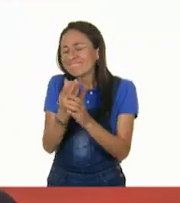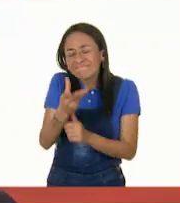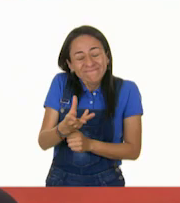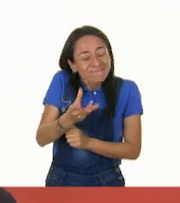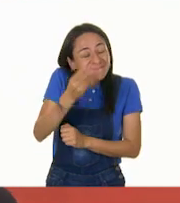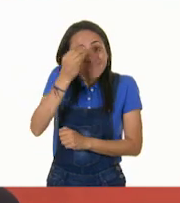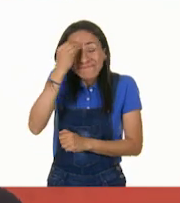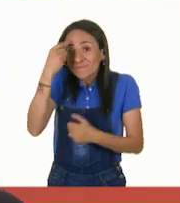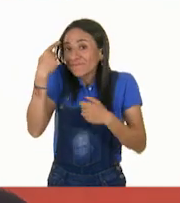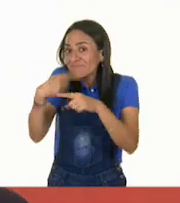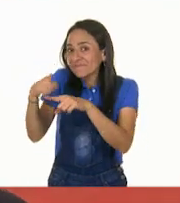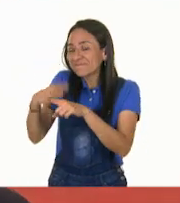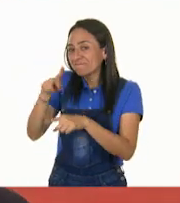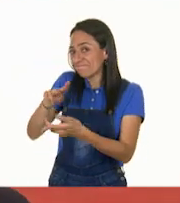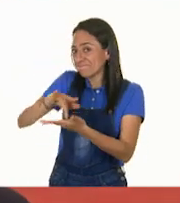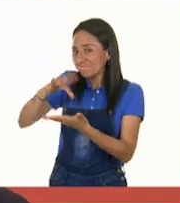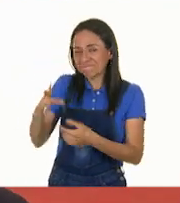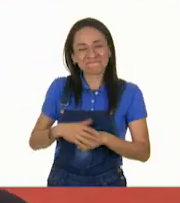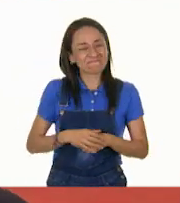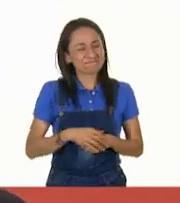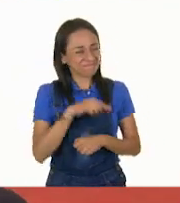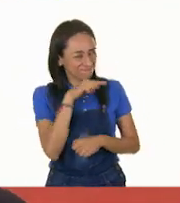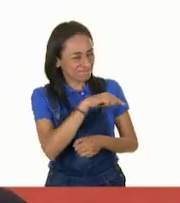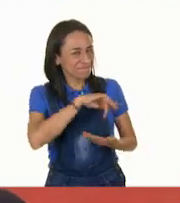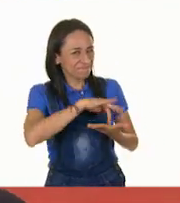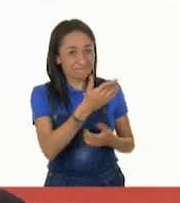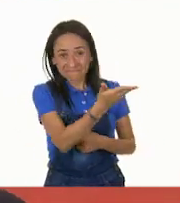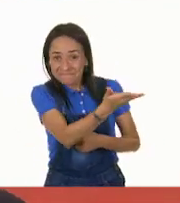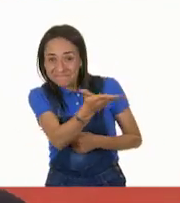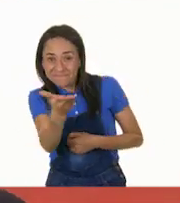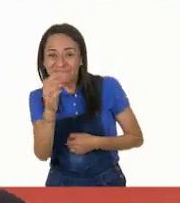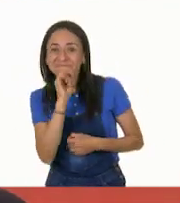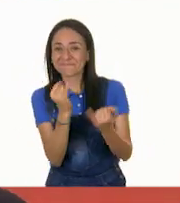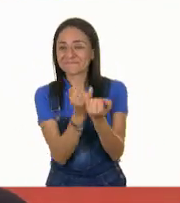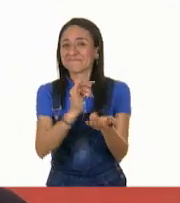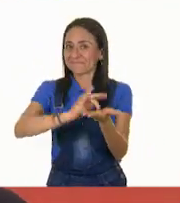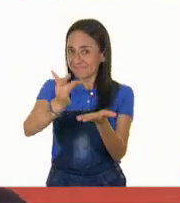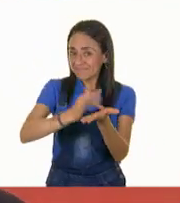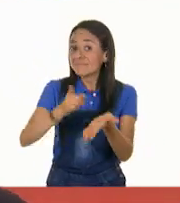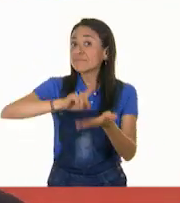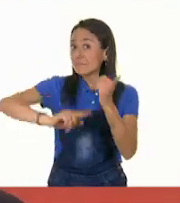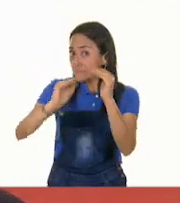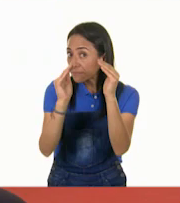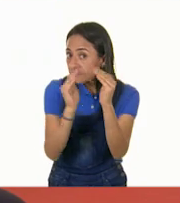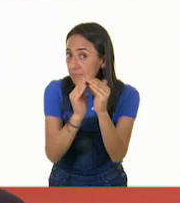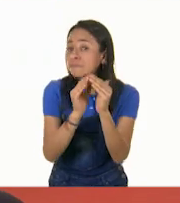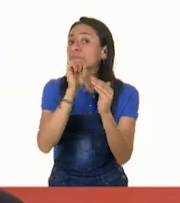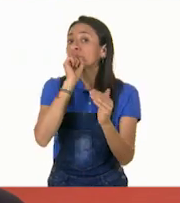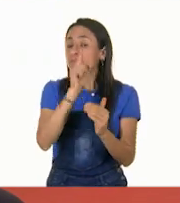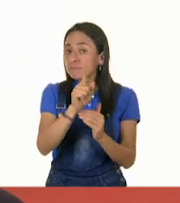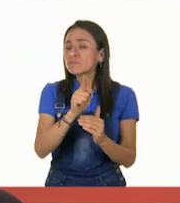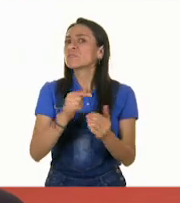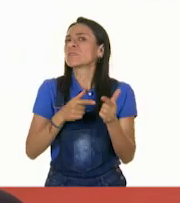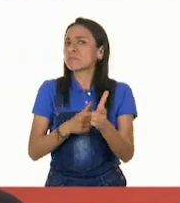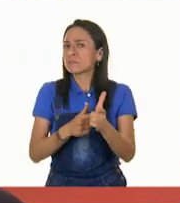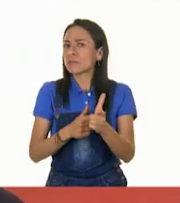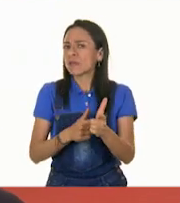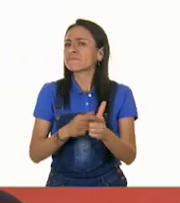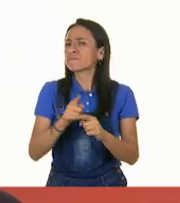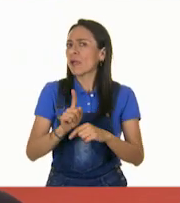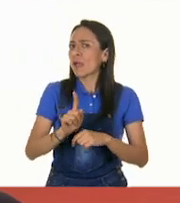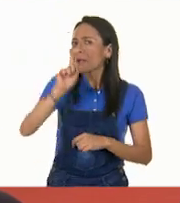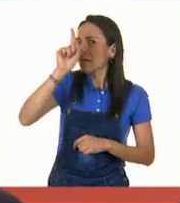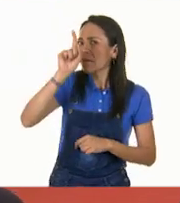gracias a ti y gracias a ustedes también por esto señor sigue usando en casa las ubicaciones arriba abajo